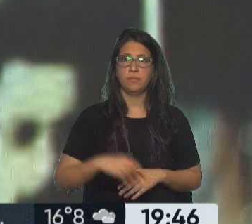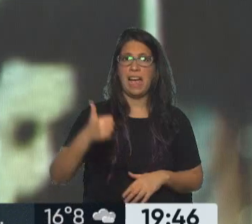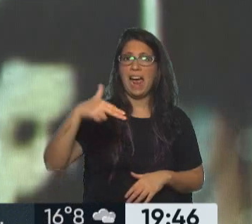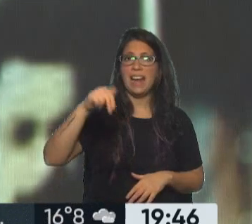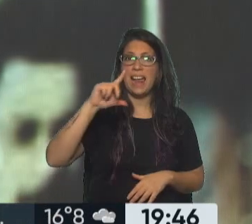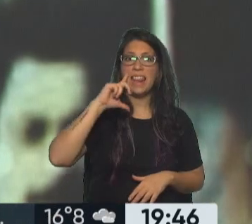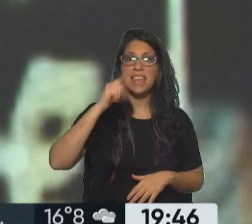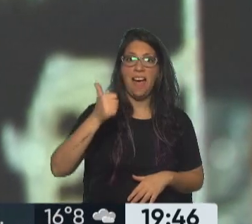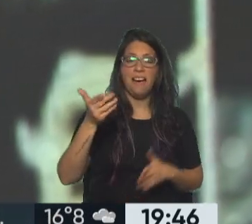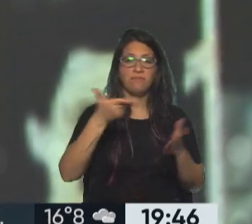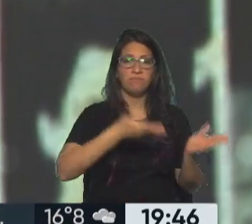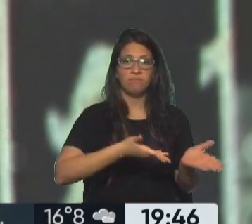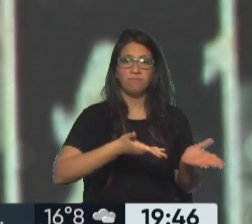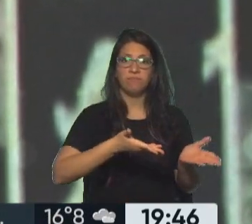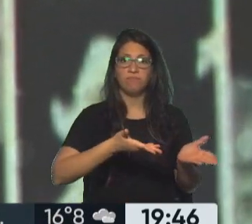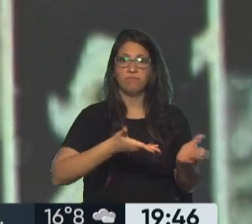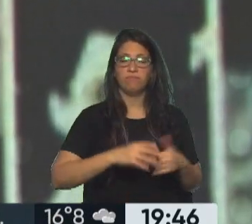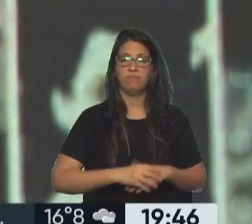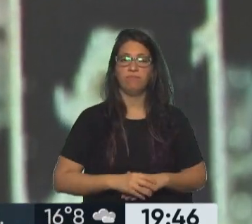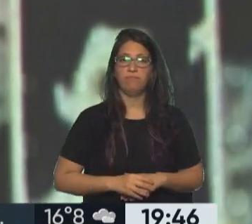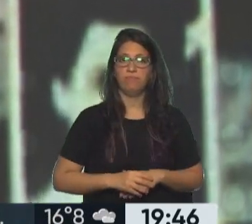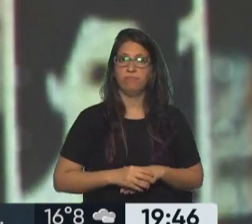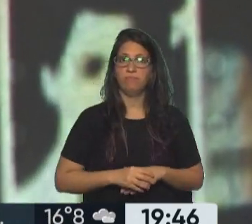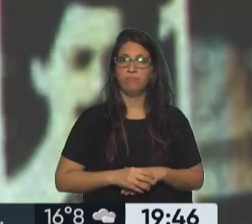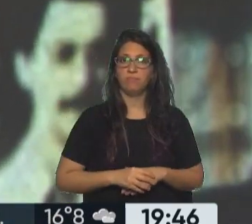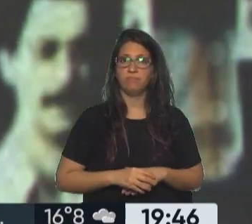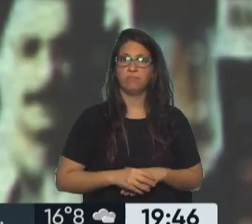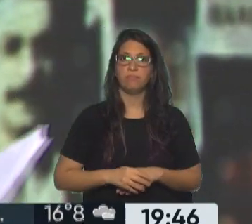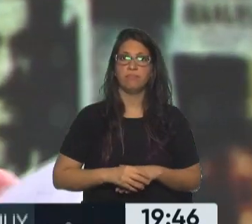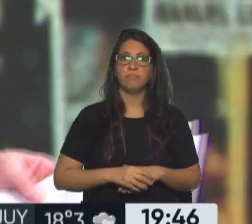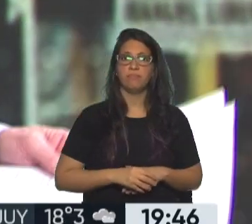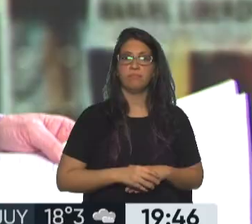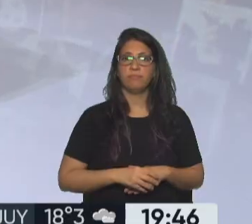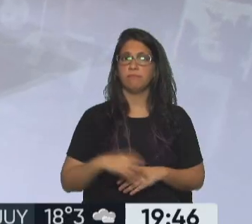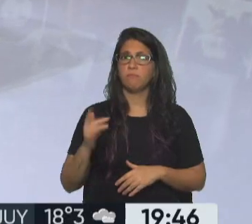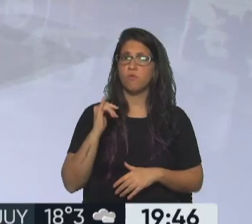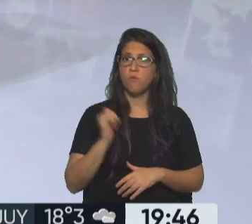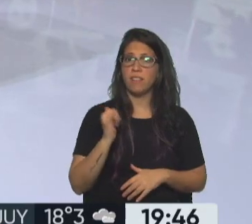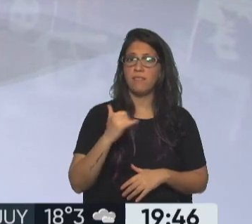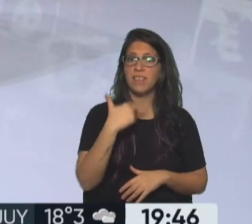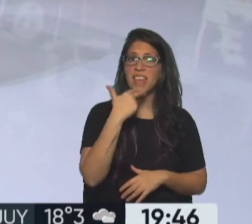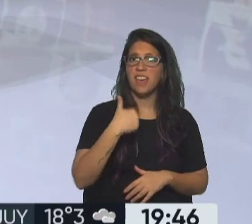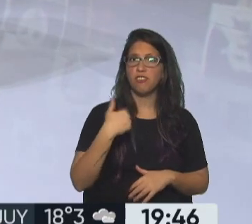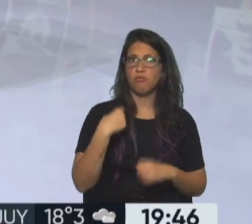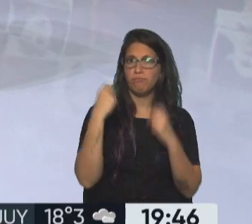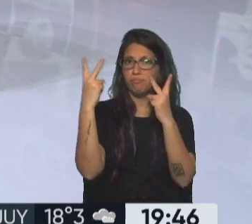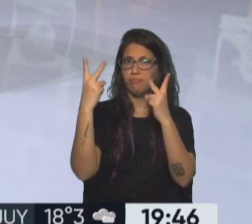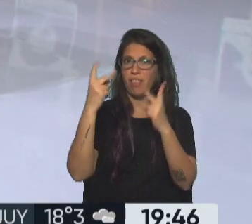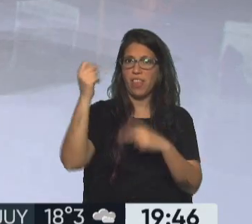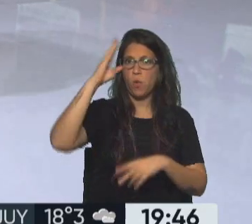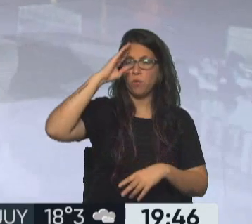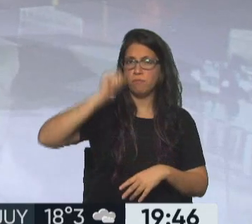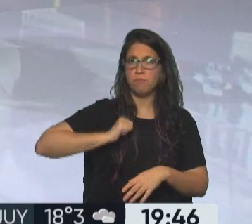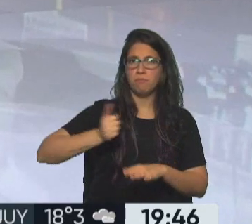Analía Kalinek. Analía Kalinek. Esto de ser una hija desobediente de un genocida. ¿Me